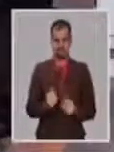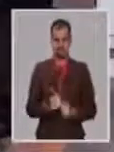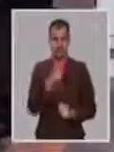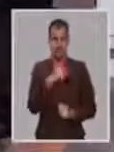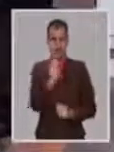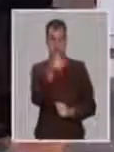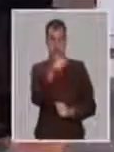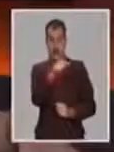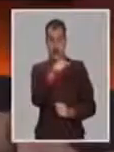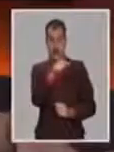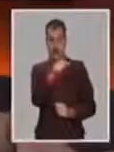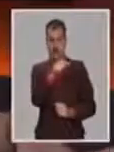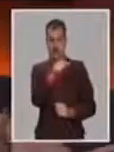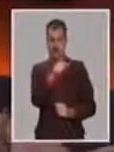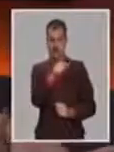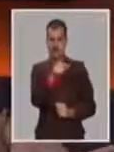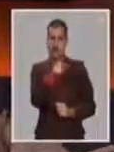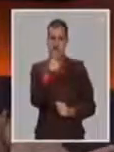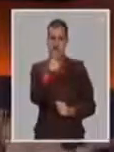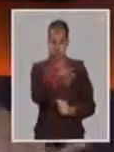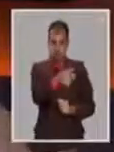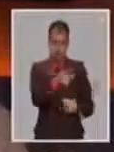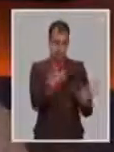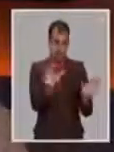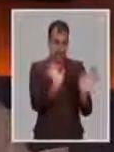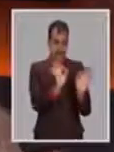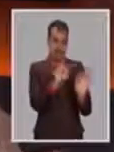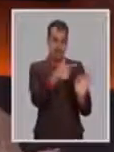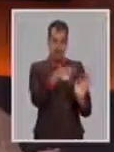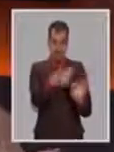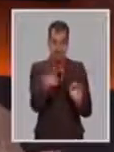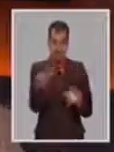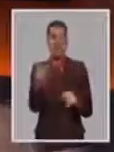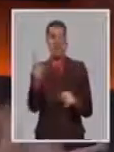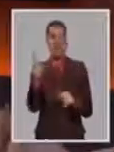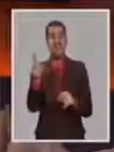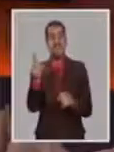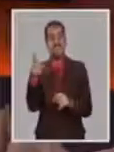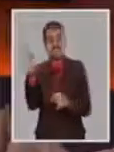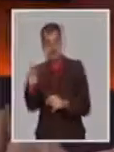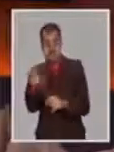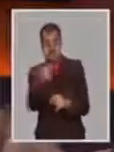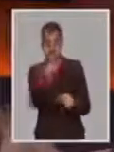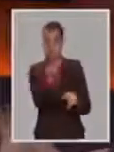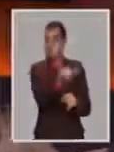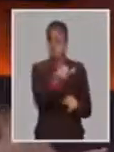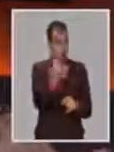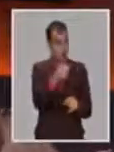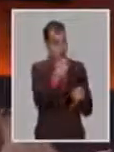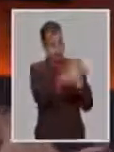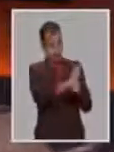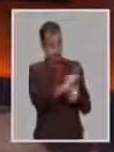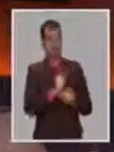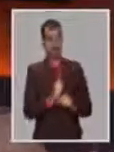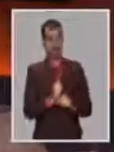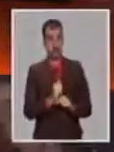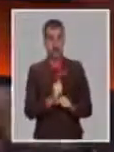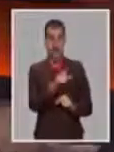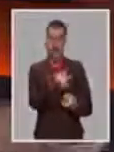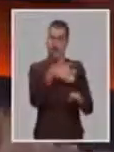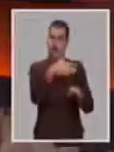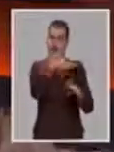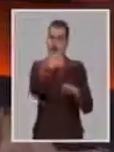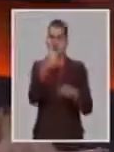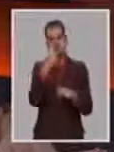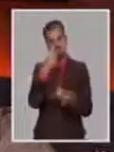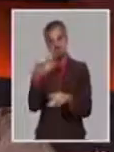vacunados. Después serían vacunados. Un poquito más adelante voy a referirme a esto. Es un estudio donde lo más importante, como se decía, es